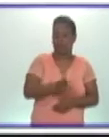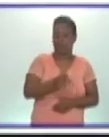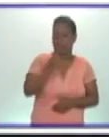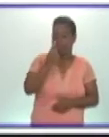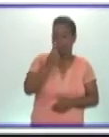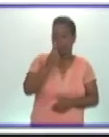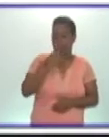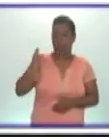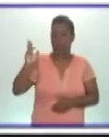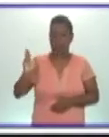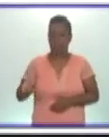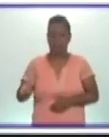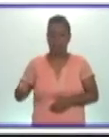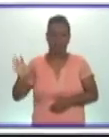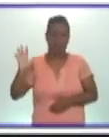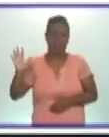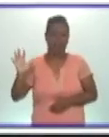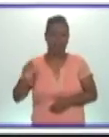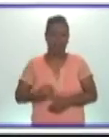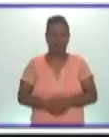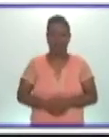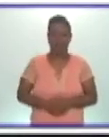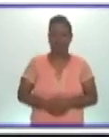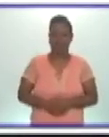p tiene como exponente al 1